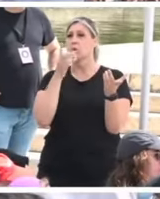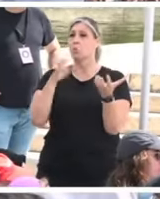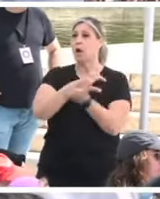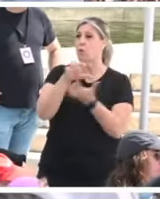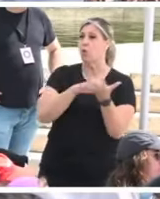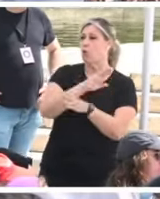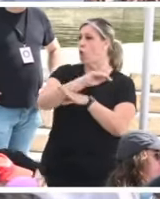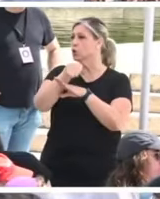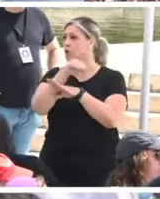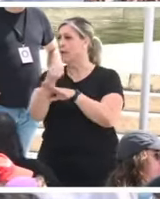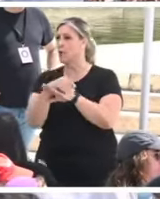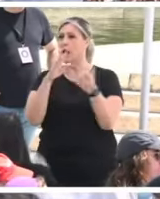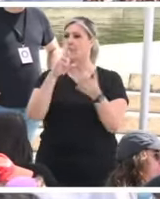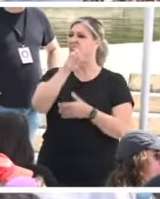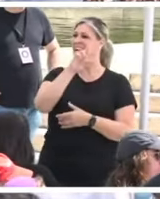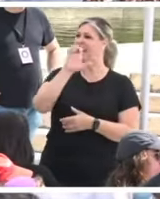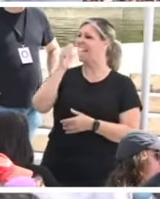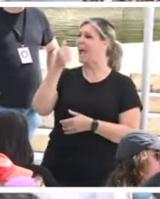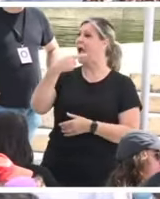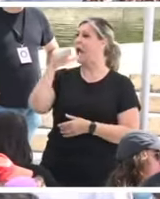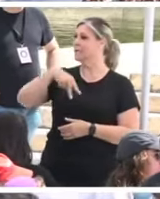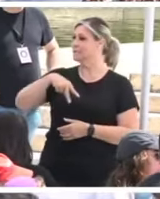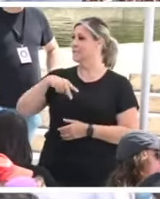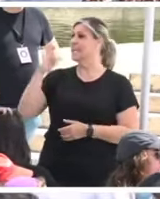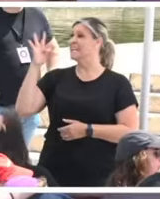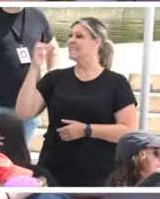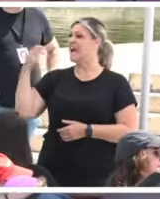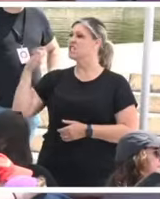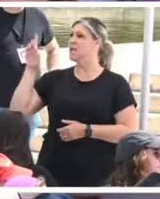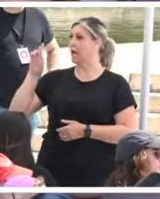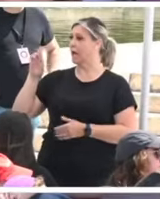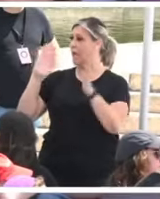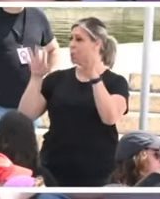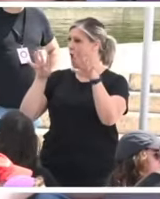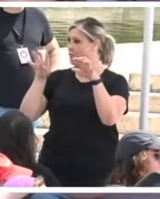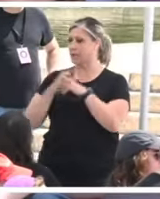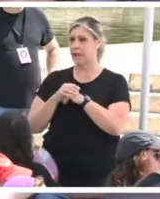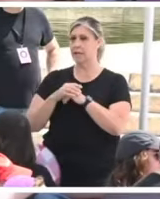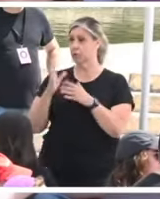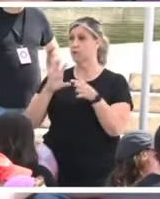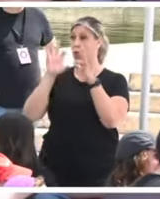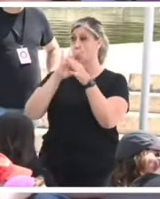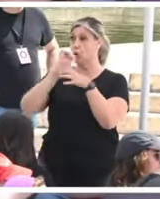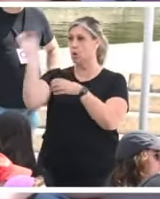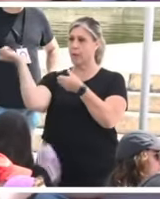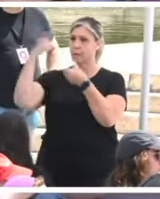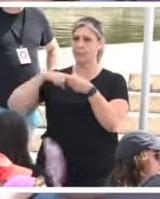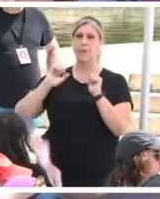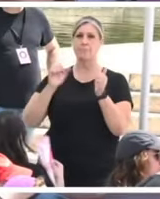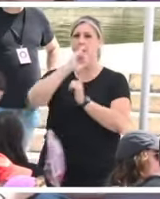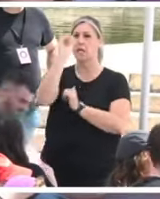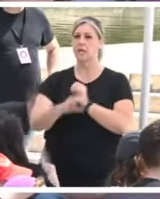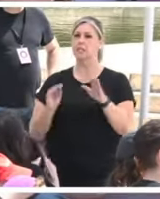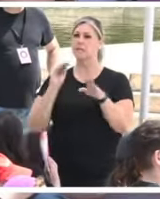revolución conservadora de Reagan y Thatcher del 80 que se incorporan a la Unión Europea, desembarcan en la Unión Europea, entra con la gran crisis